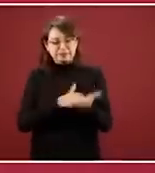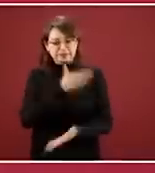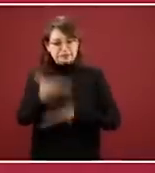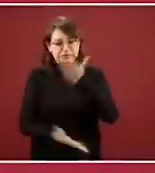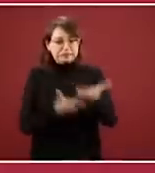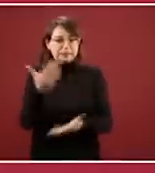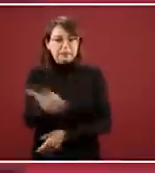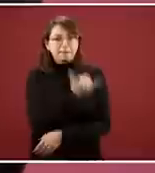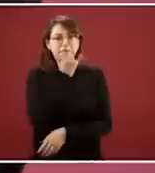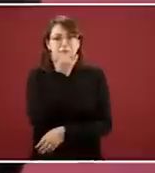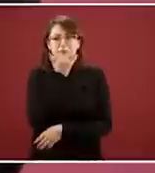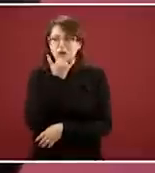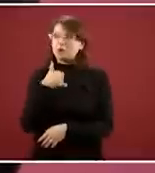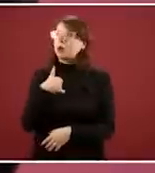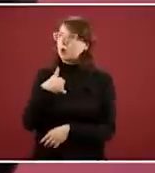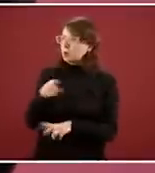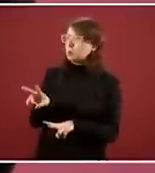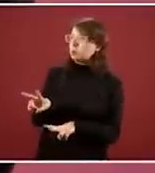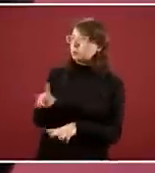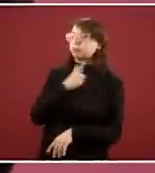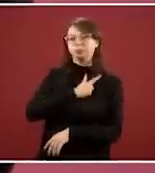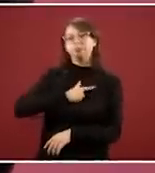al día siguiente.